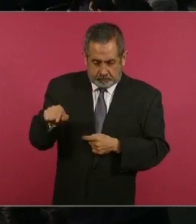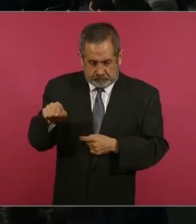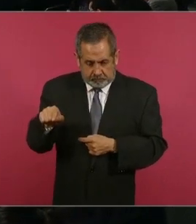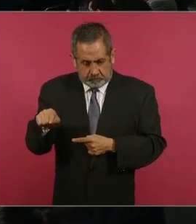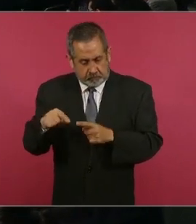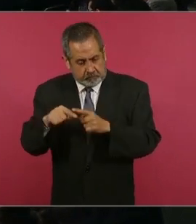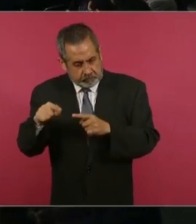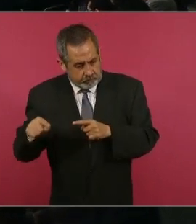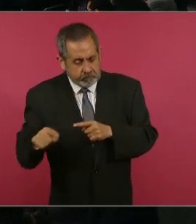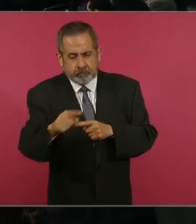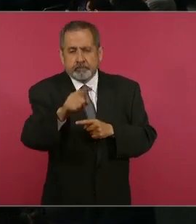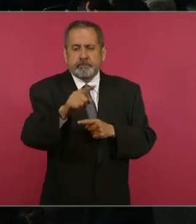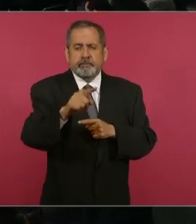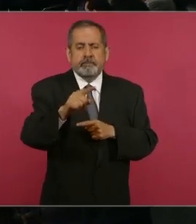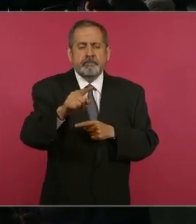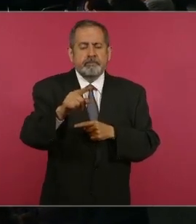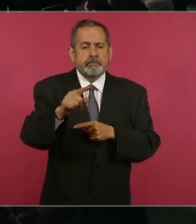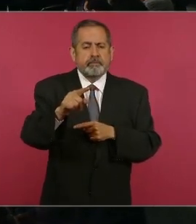vamos con